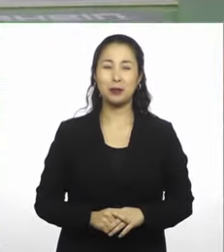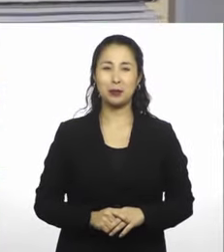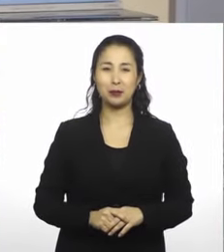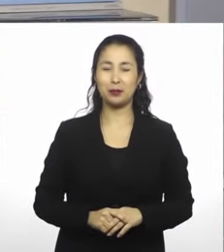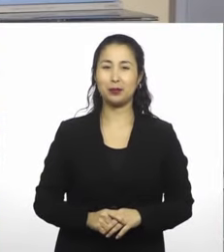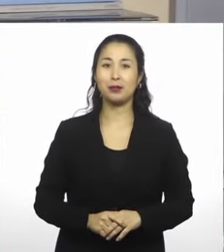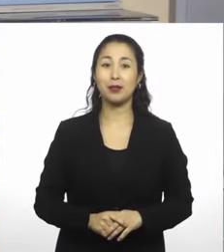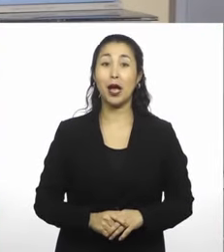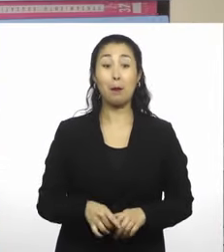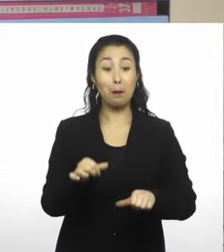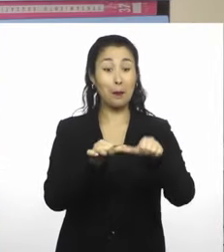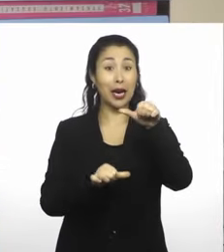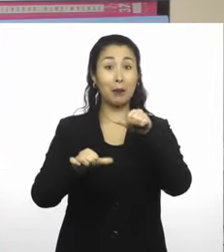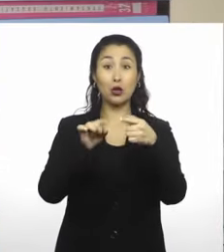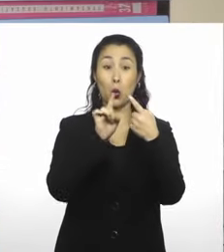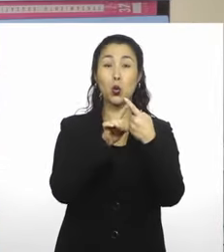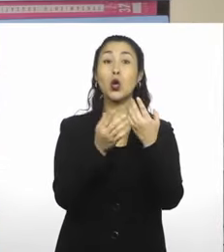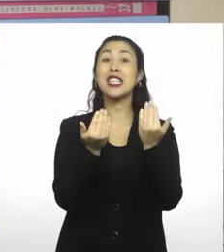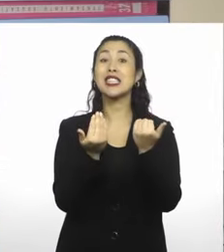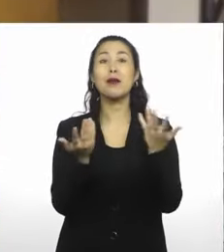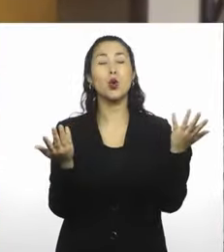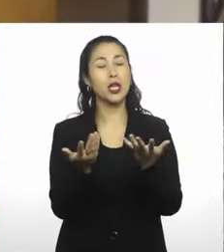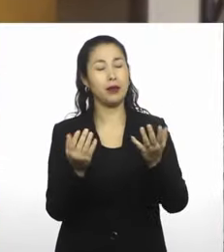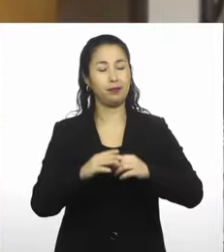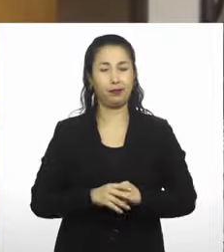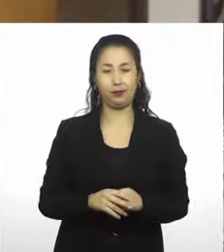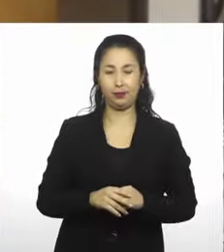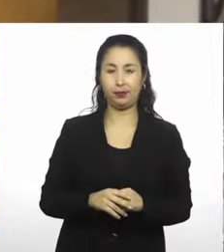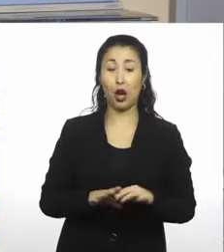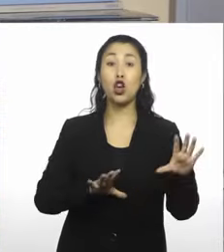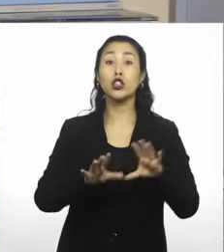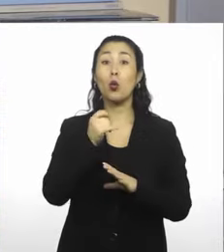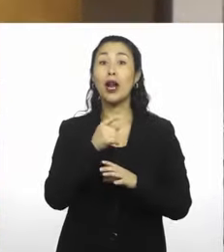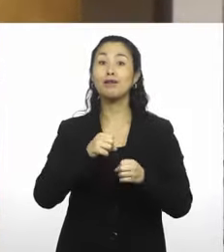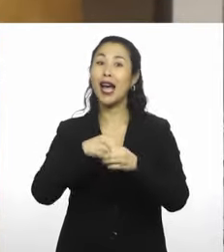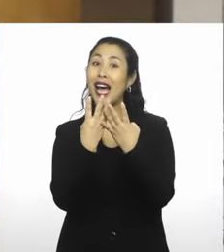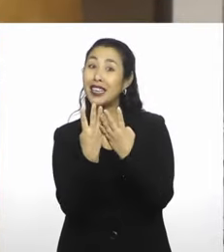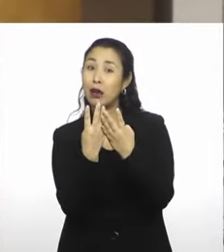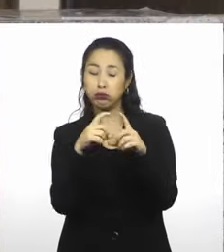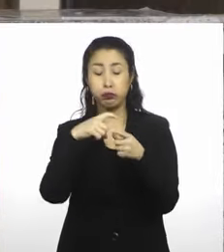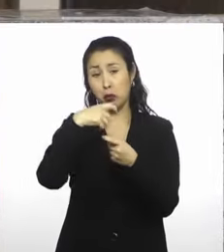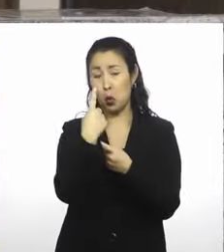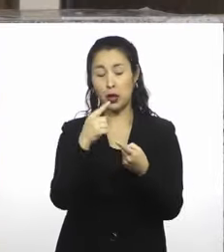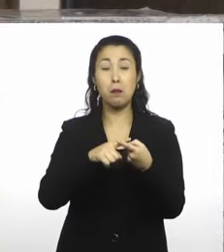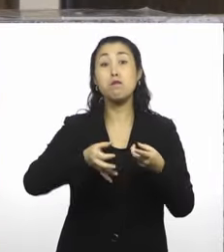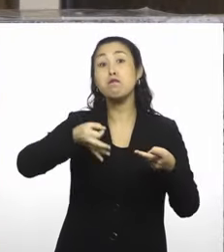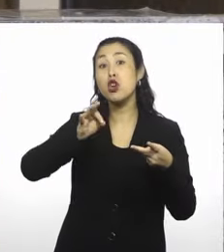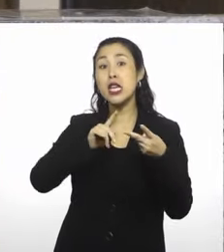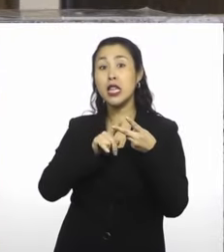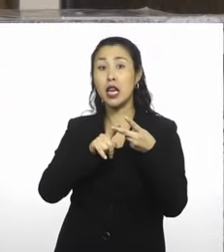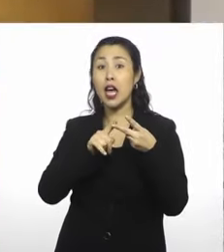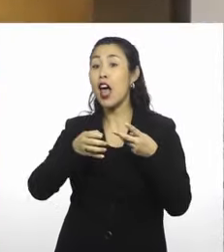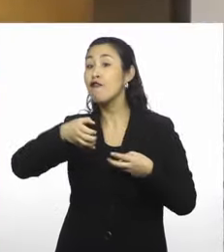Para el experimento número 1 necesitamos los siguientes materiales: una carta, una moneda, un vaso con